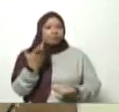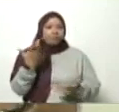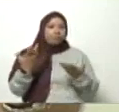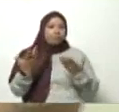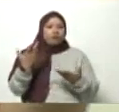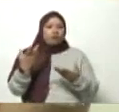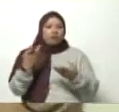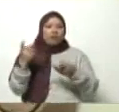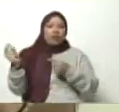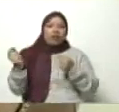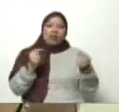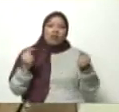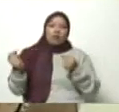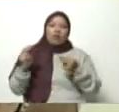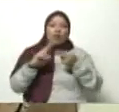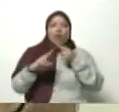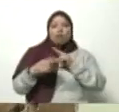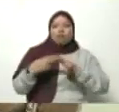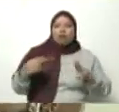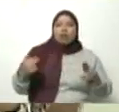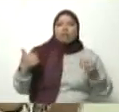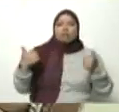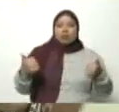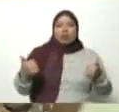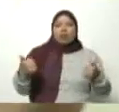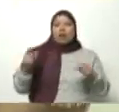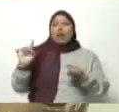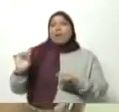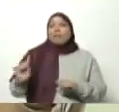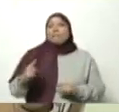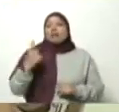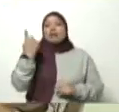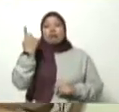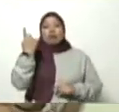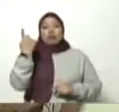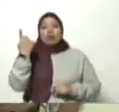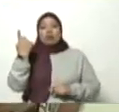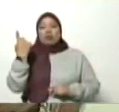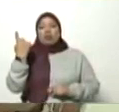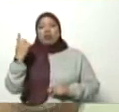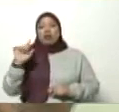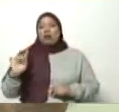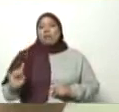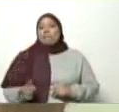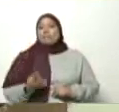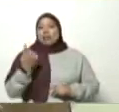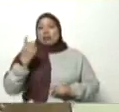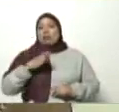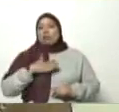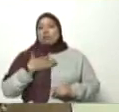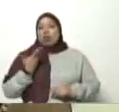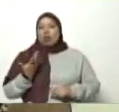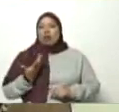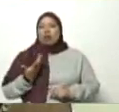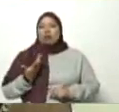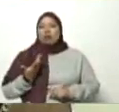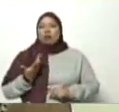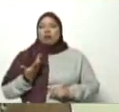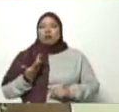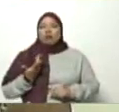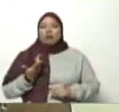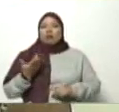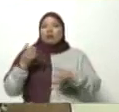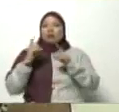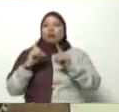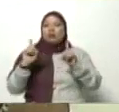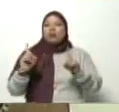diálogo, mira, nosotros quisiéramos hablar con todos, pero yo creo que lo primero que debe hacer esta gente es ser garante, si se pudiera, que ellos deberían ser